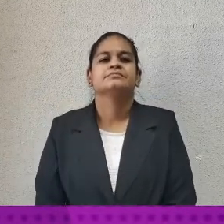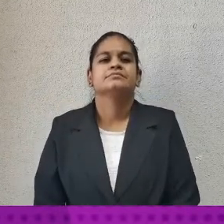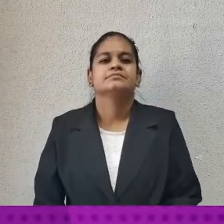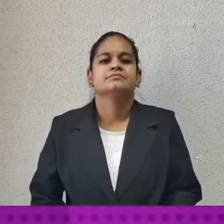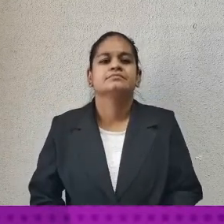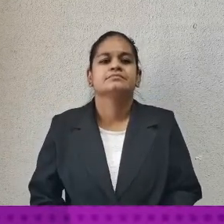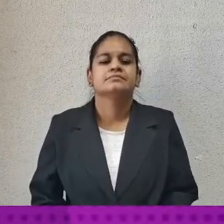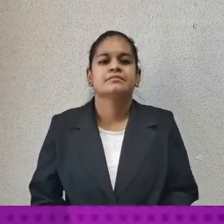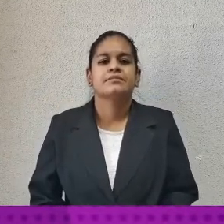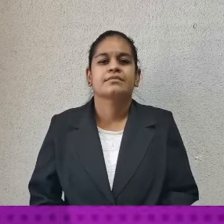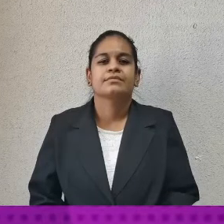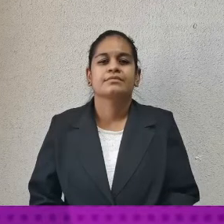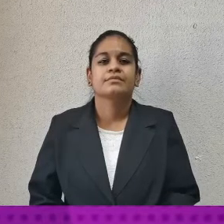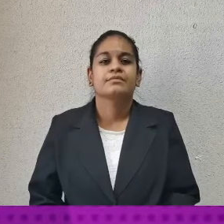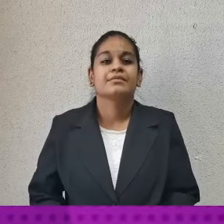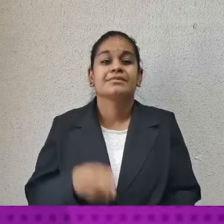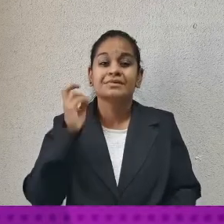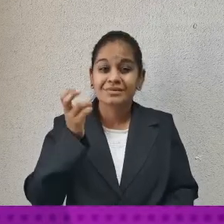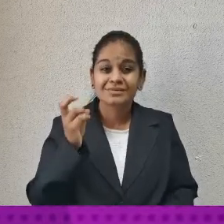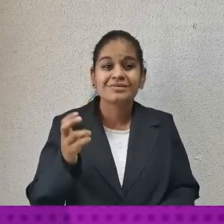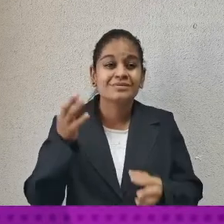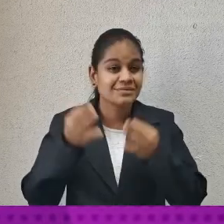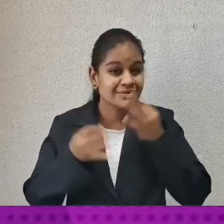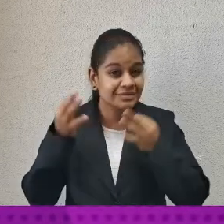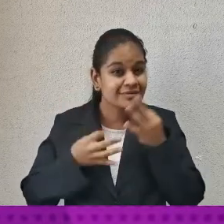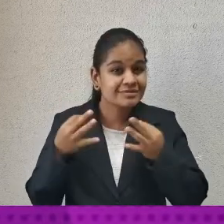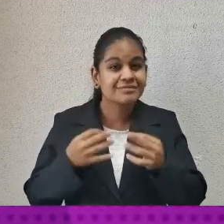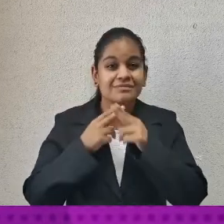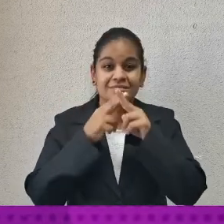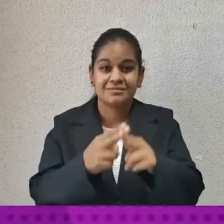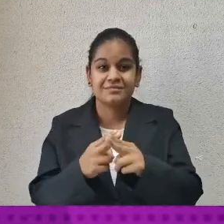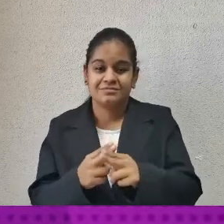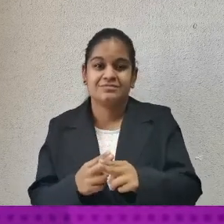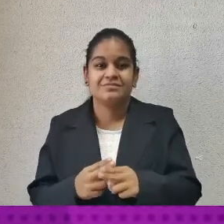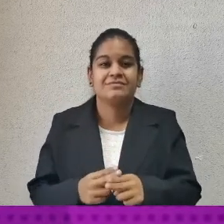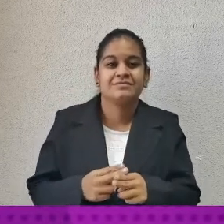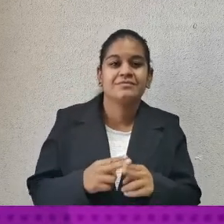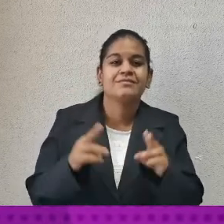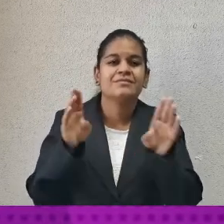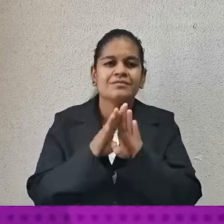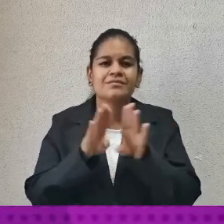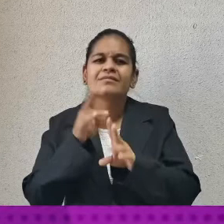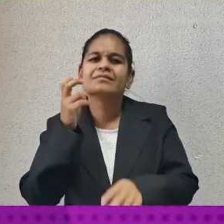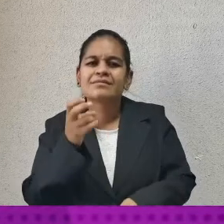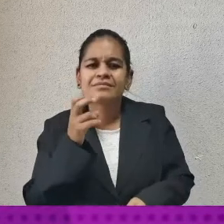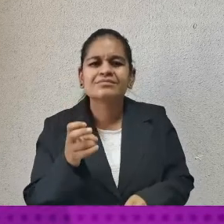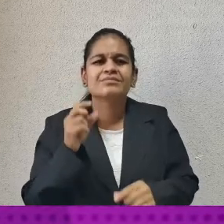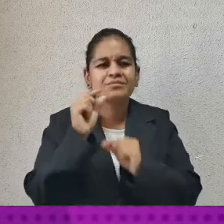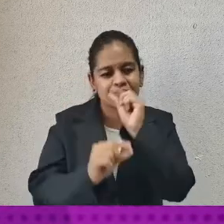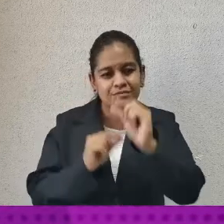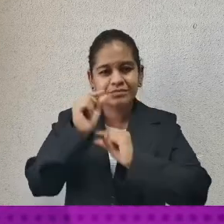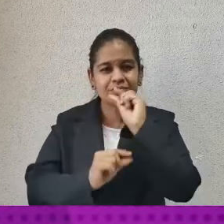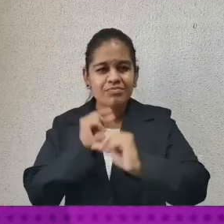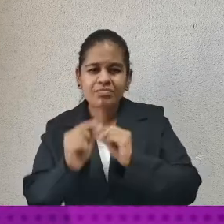el proceso de la construcción de los tribunales electorales en los últimos años ha transitado por una vía de